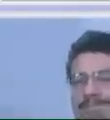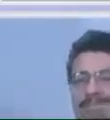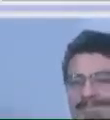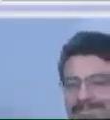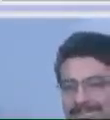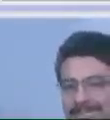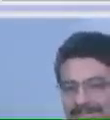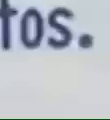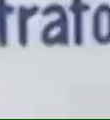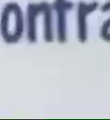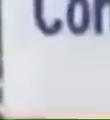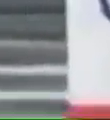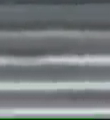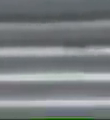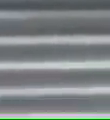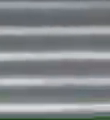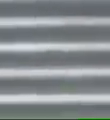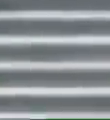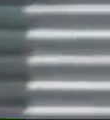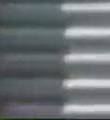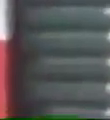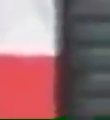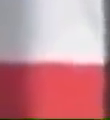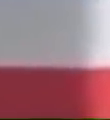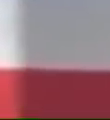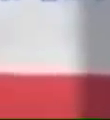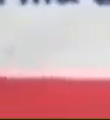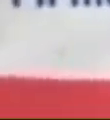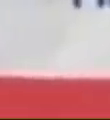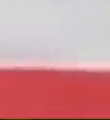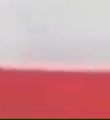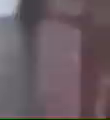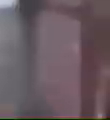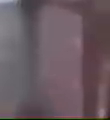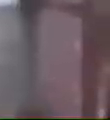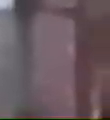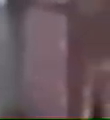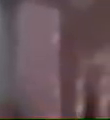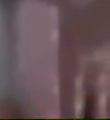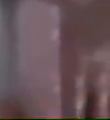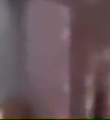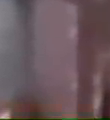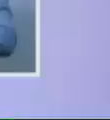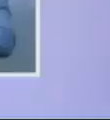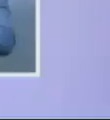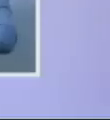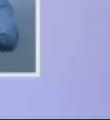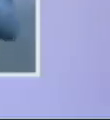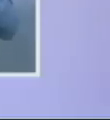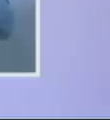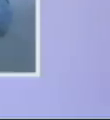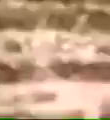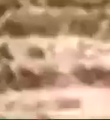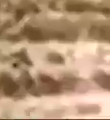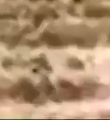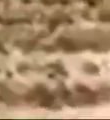hacer es precisamente eliminarla. Necesitamos un gobierno del pueblo, para el pueblo, que entiendan que por el bien de todos, primero los